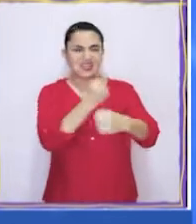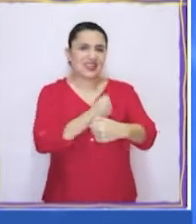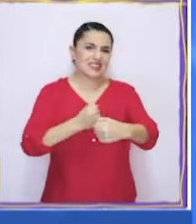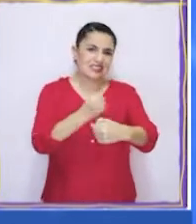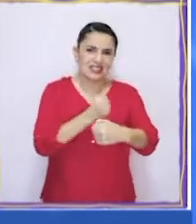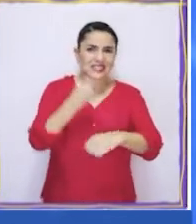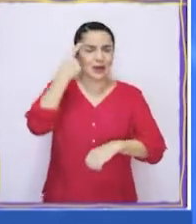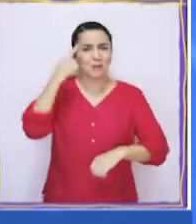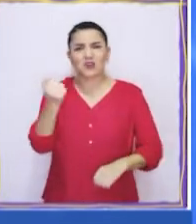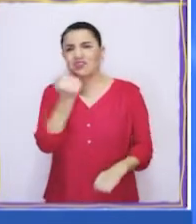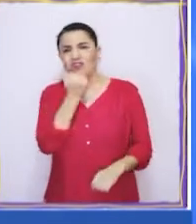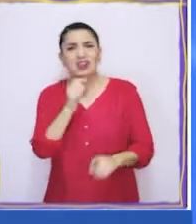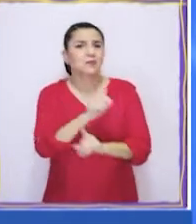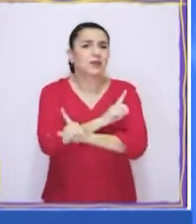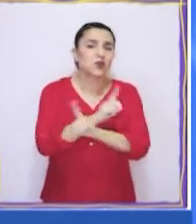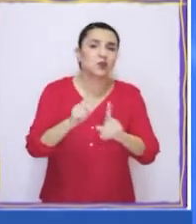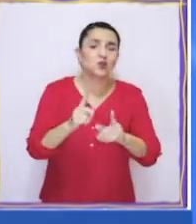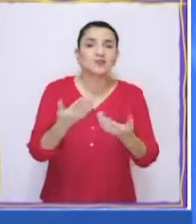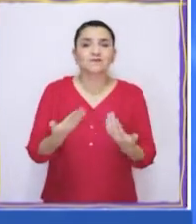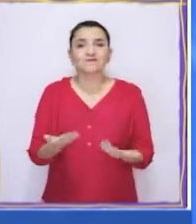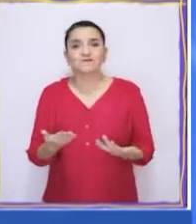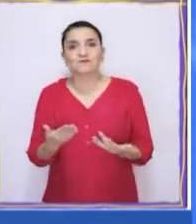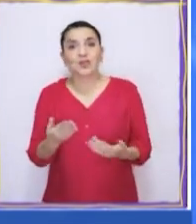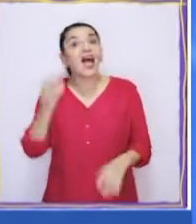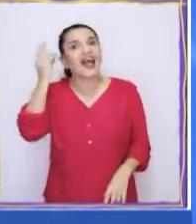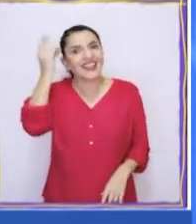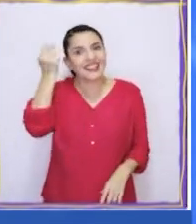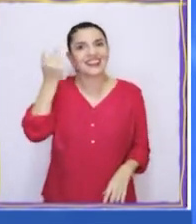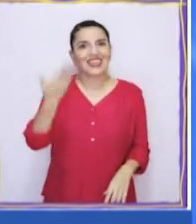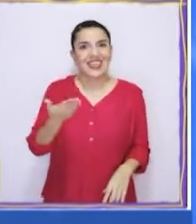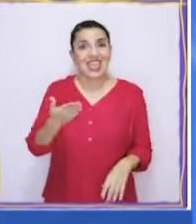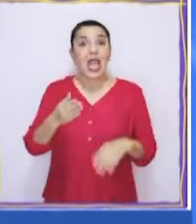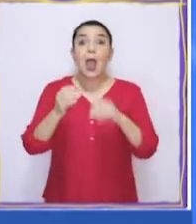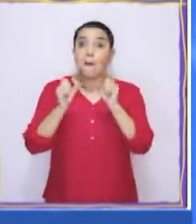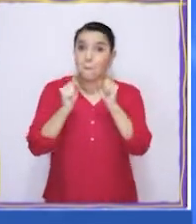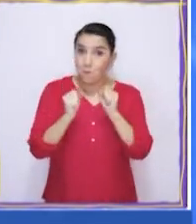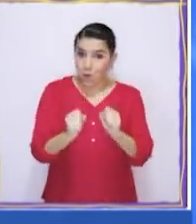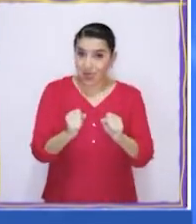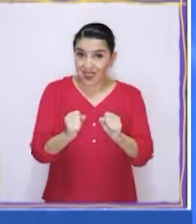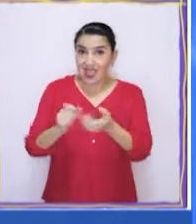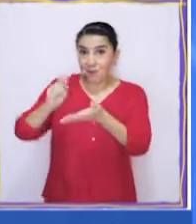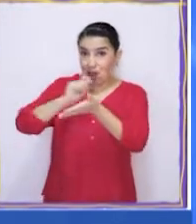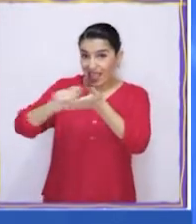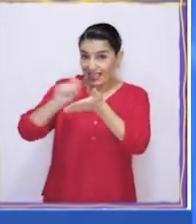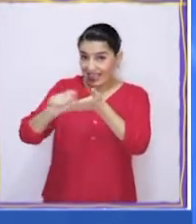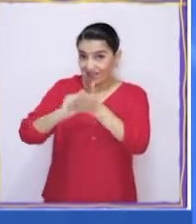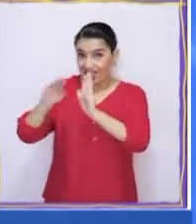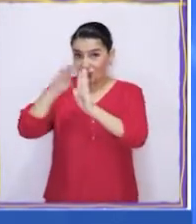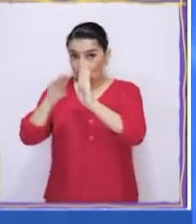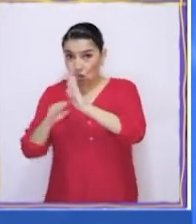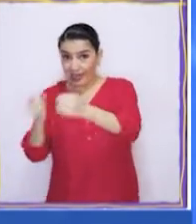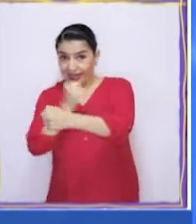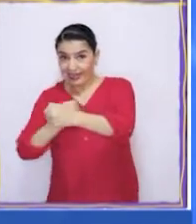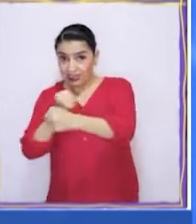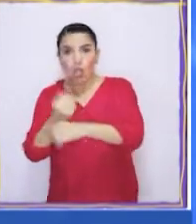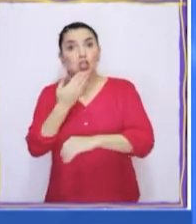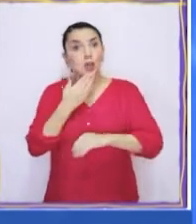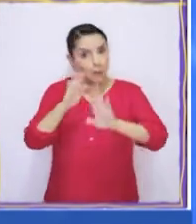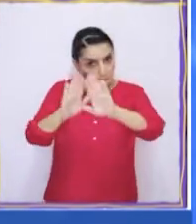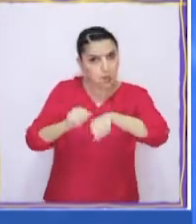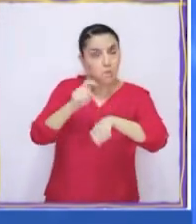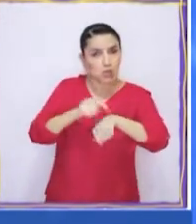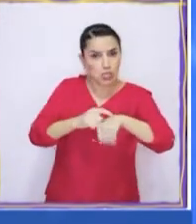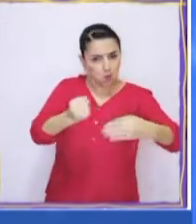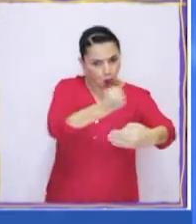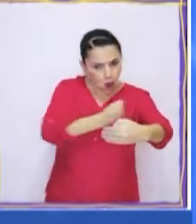pero no quiero equivocarme se me ocurrió una idea podemos ir escribiendo la receta y cocinando al mismo